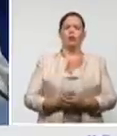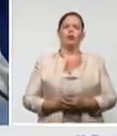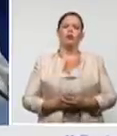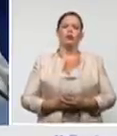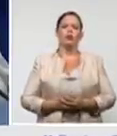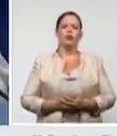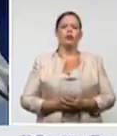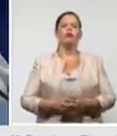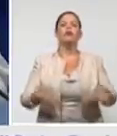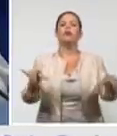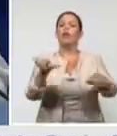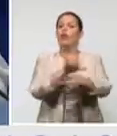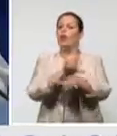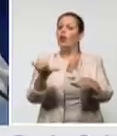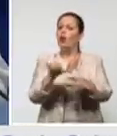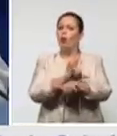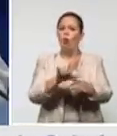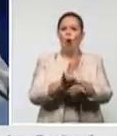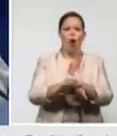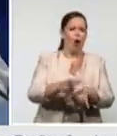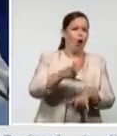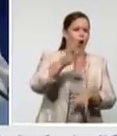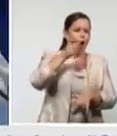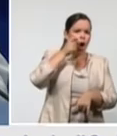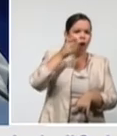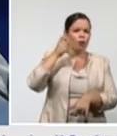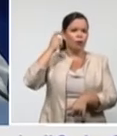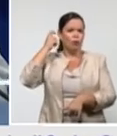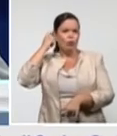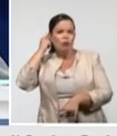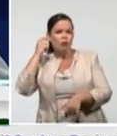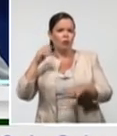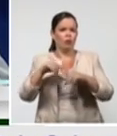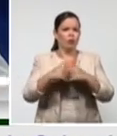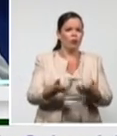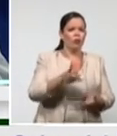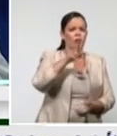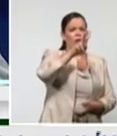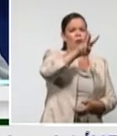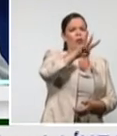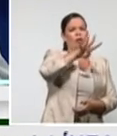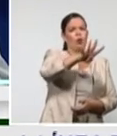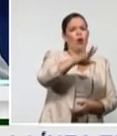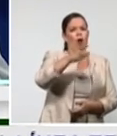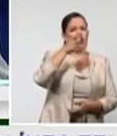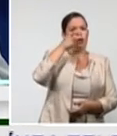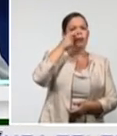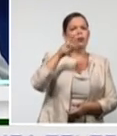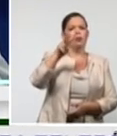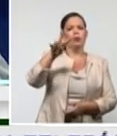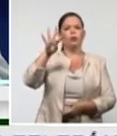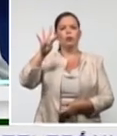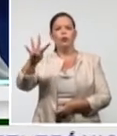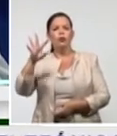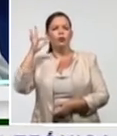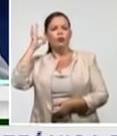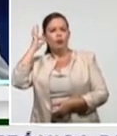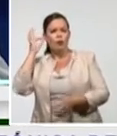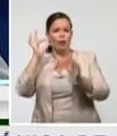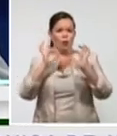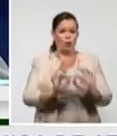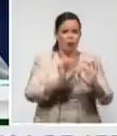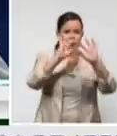Igual comportamiento por sexo, 24 masculinos, 24 femeninos, y ya en el acumulado es igual